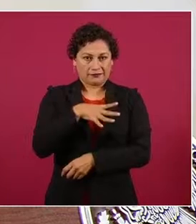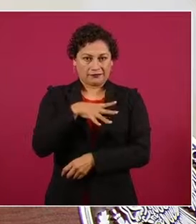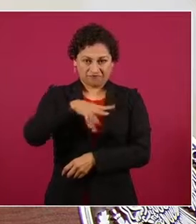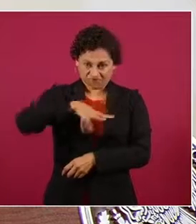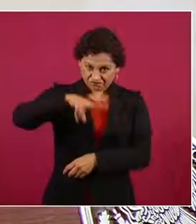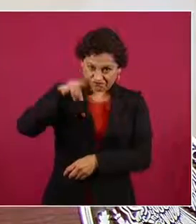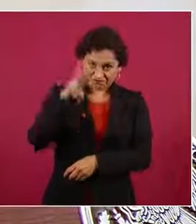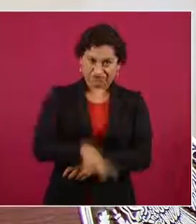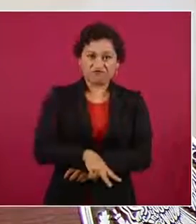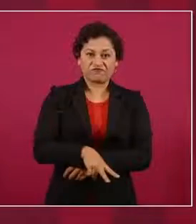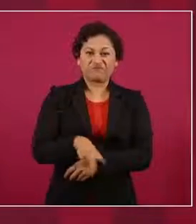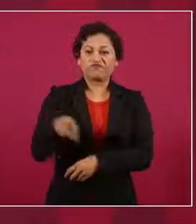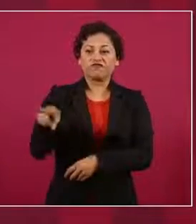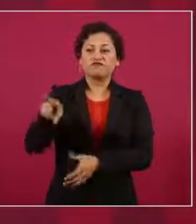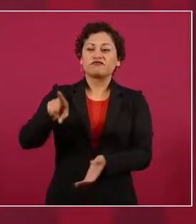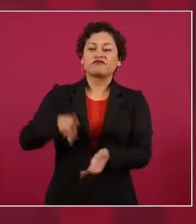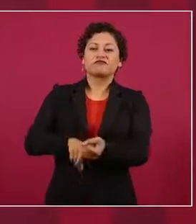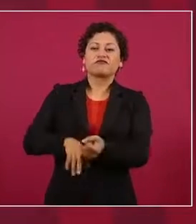la hipocresía.